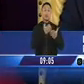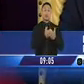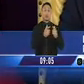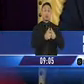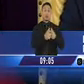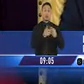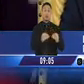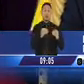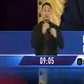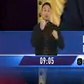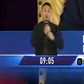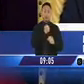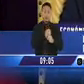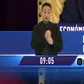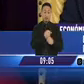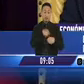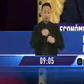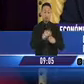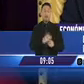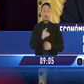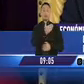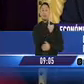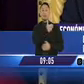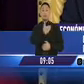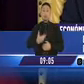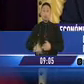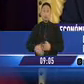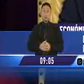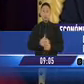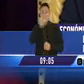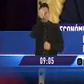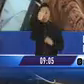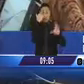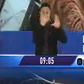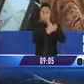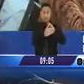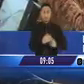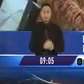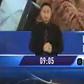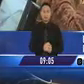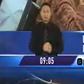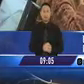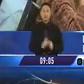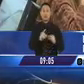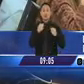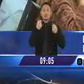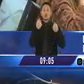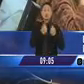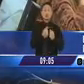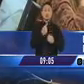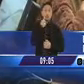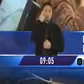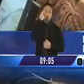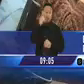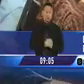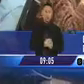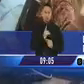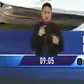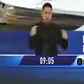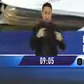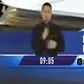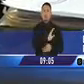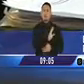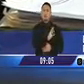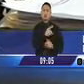generación de empleo enviada por el presidente de la república Daniel noboa el correísmo no se opone a pesar de que la